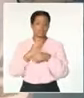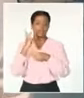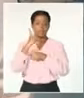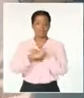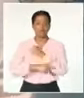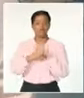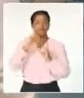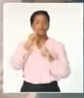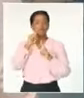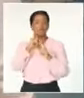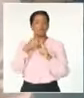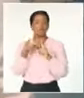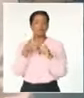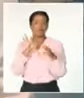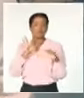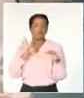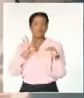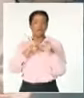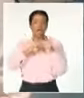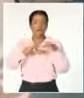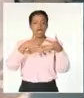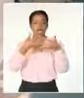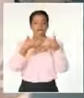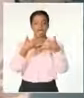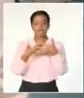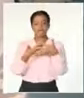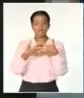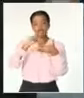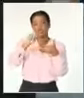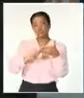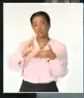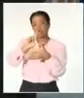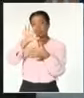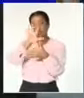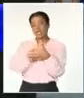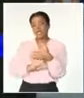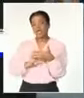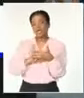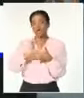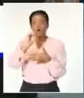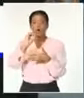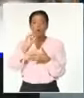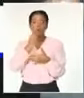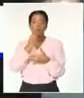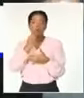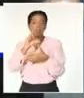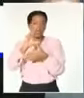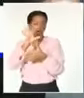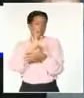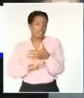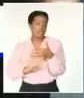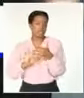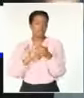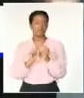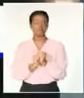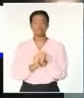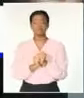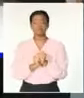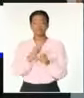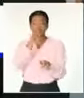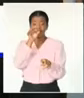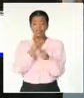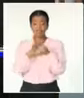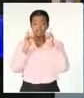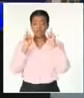con alguna empresa de Centroamérica, Sudamérica, para poder seguir expandiéndonos. Las primeras reuniones han sido muy exitosas,